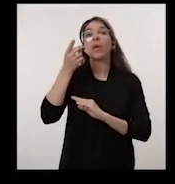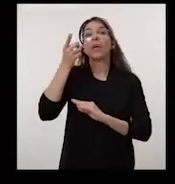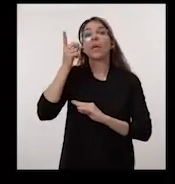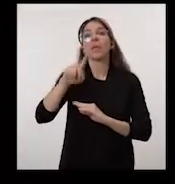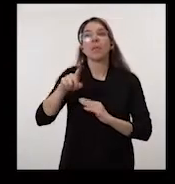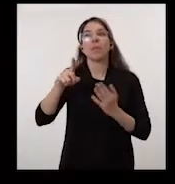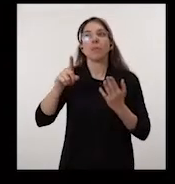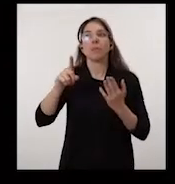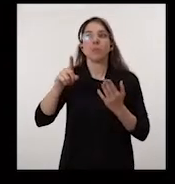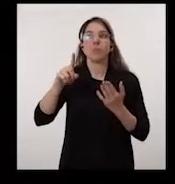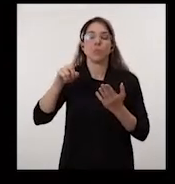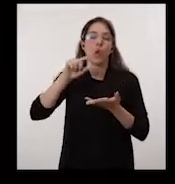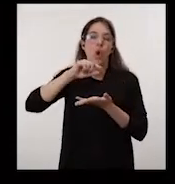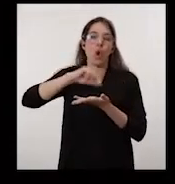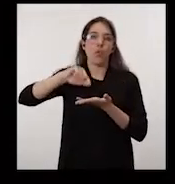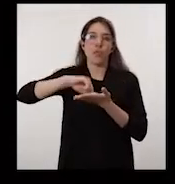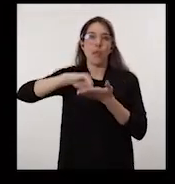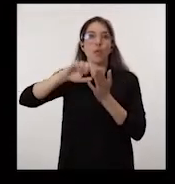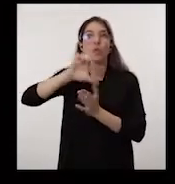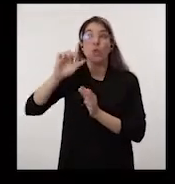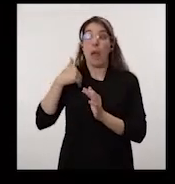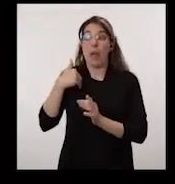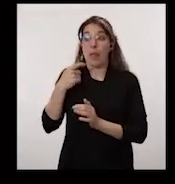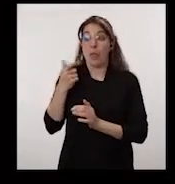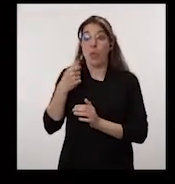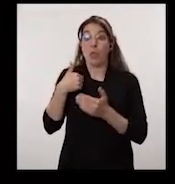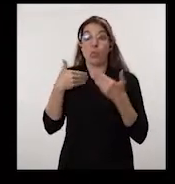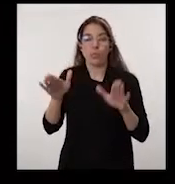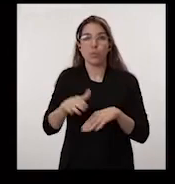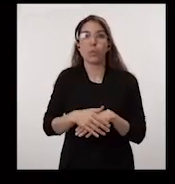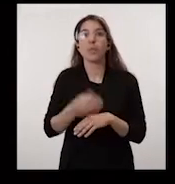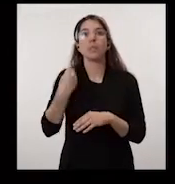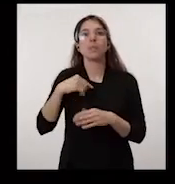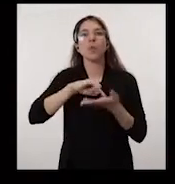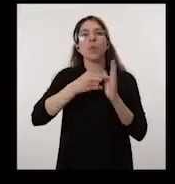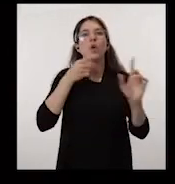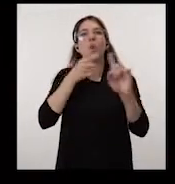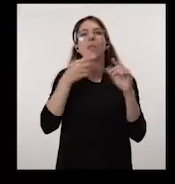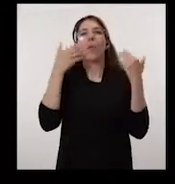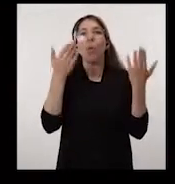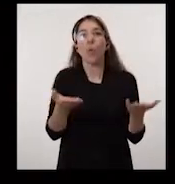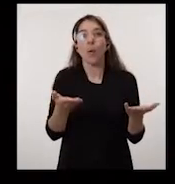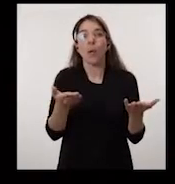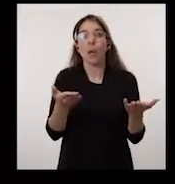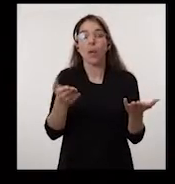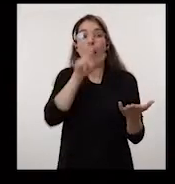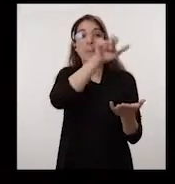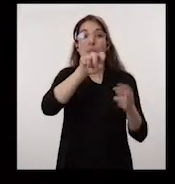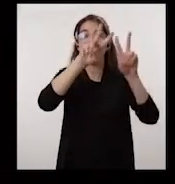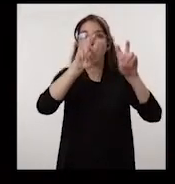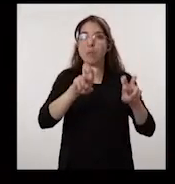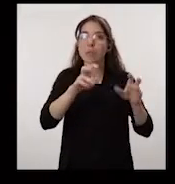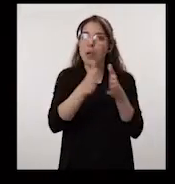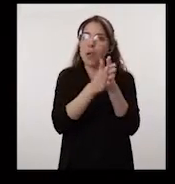europeos que hemos presentado recientemente el objetivo de este proyecto principalmente es potenciar la participación de nuestros